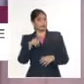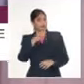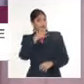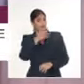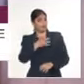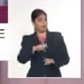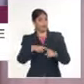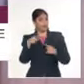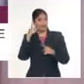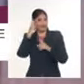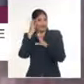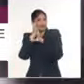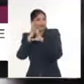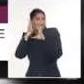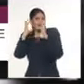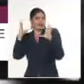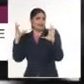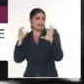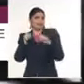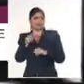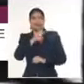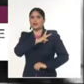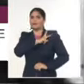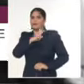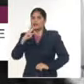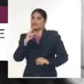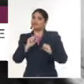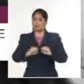potencia más importante de la historia.